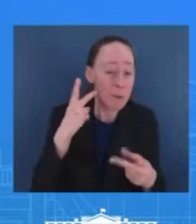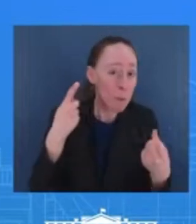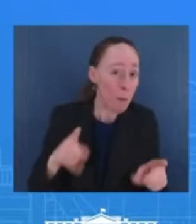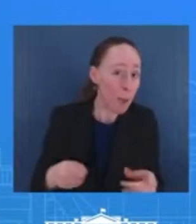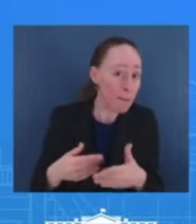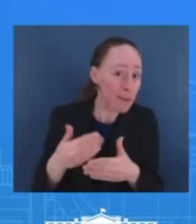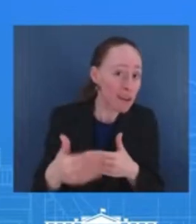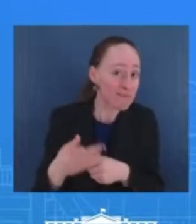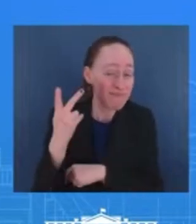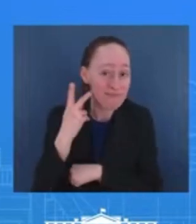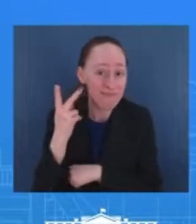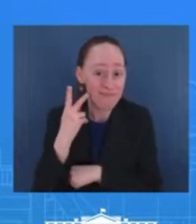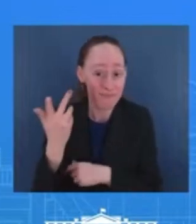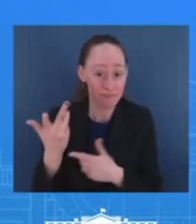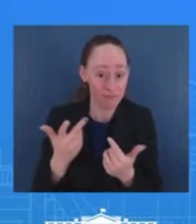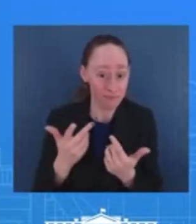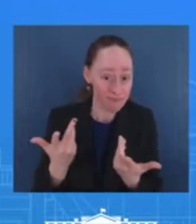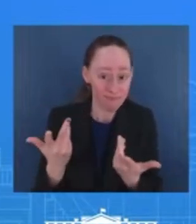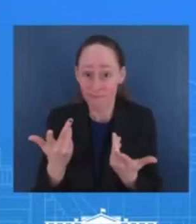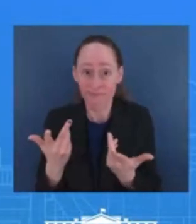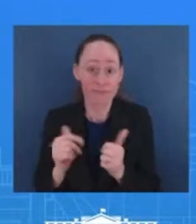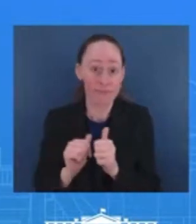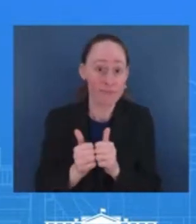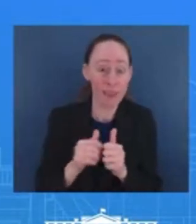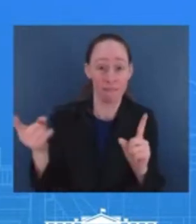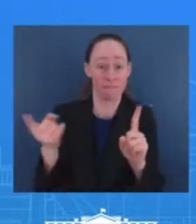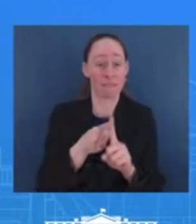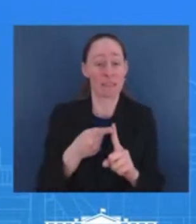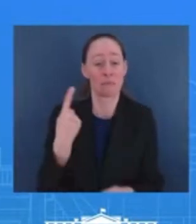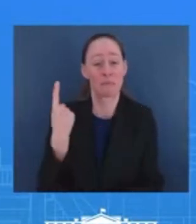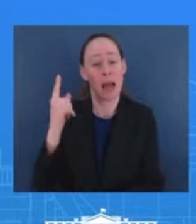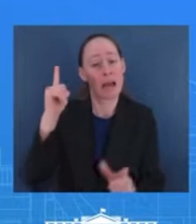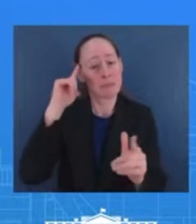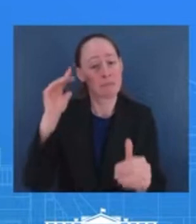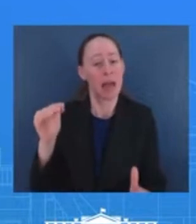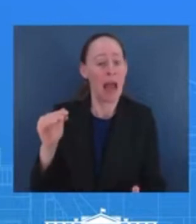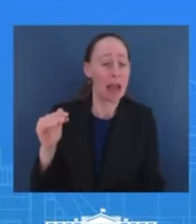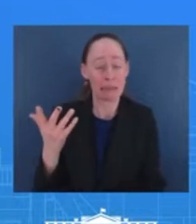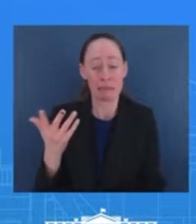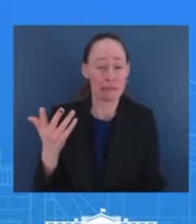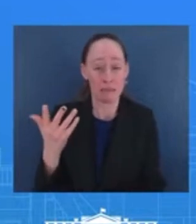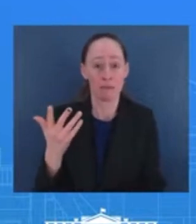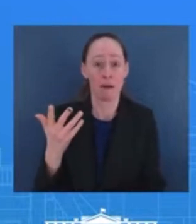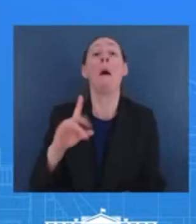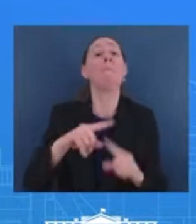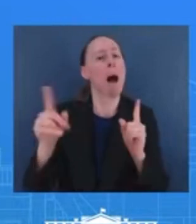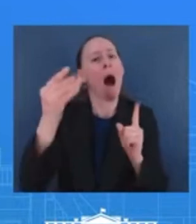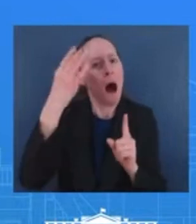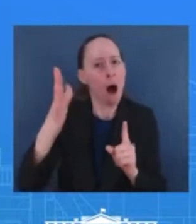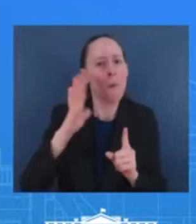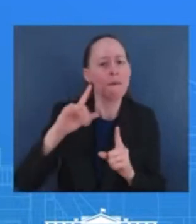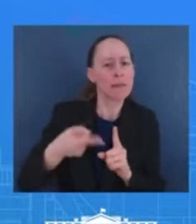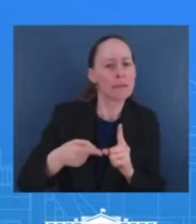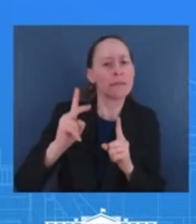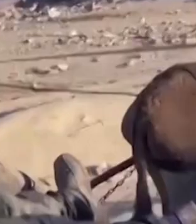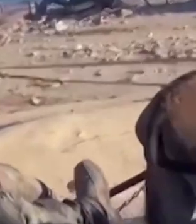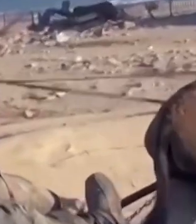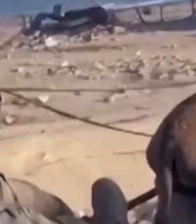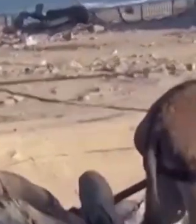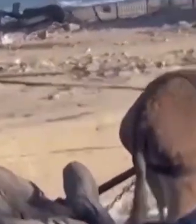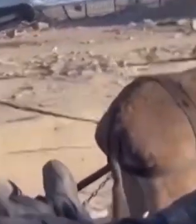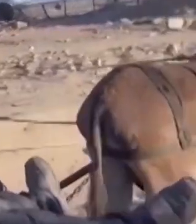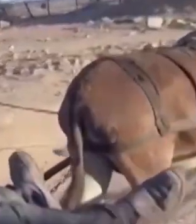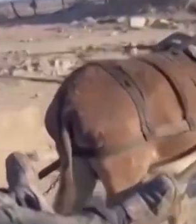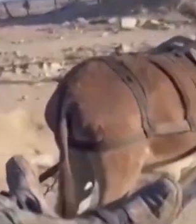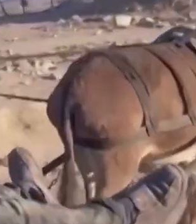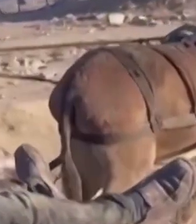días no será el último será parte de un esfuerzo mayor más prolongado y sostenido para aumentar el flujo de asistencia humanitaria